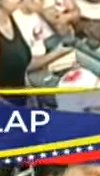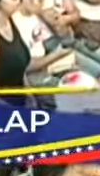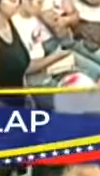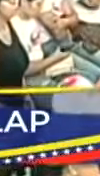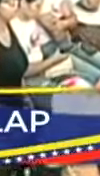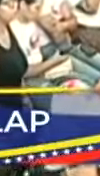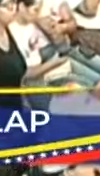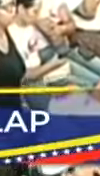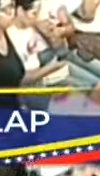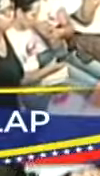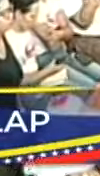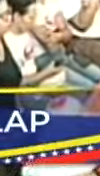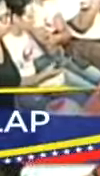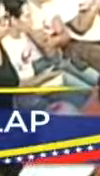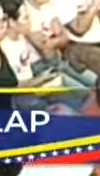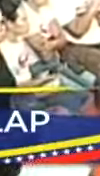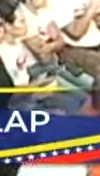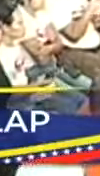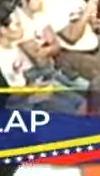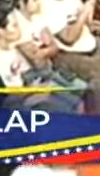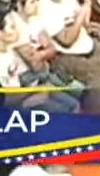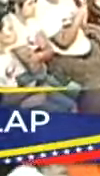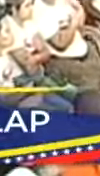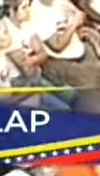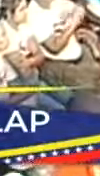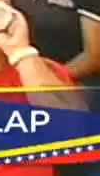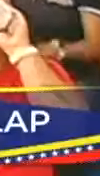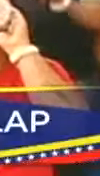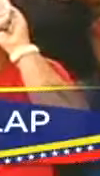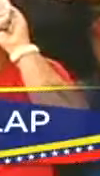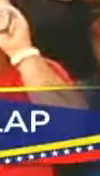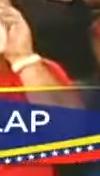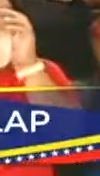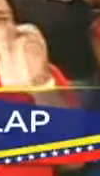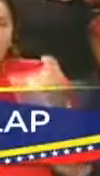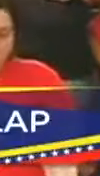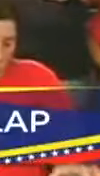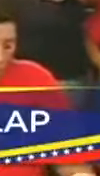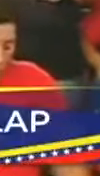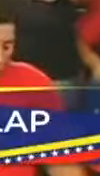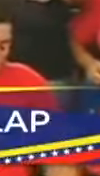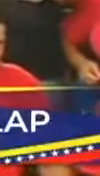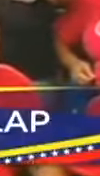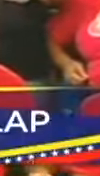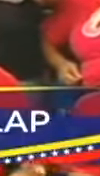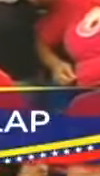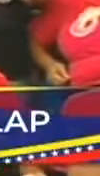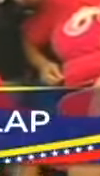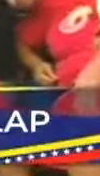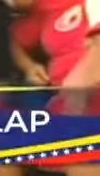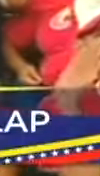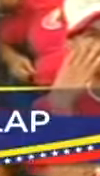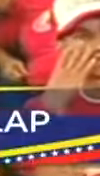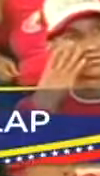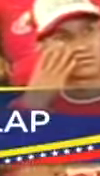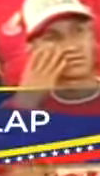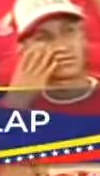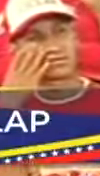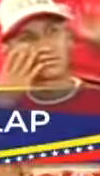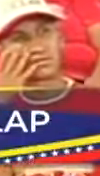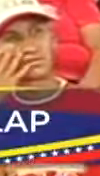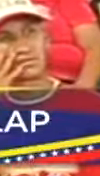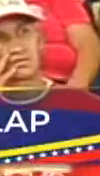en el C4. Ellos allí tienen que generar su asamblea, su reunión. Y en esa reunión postulan el